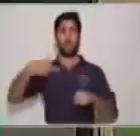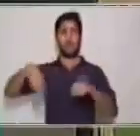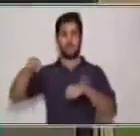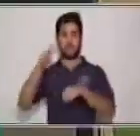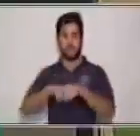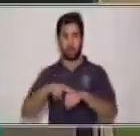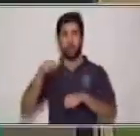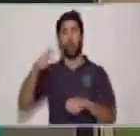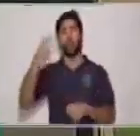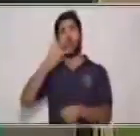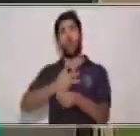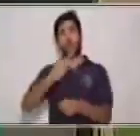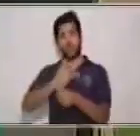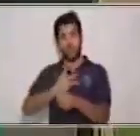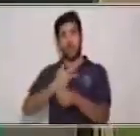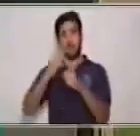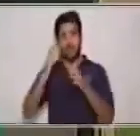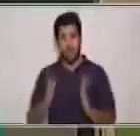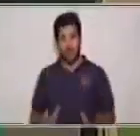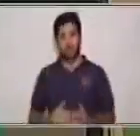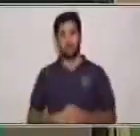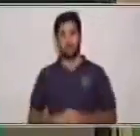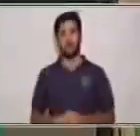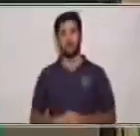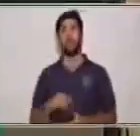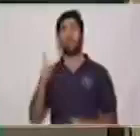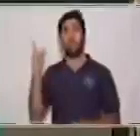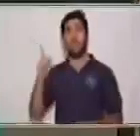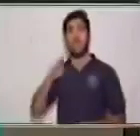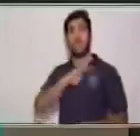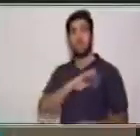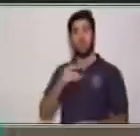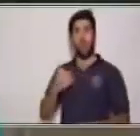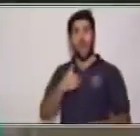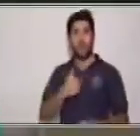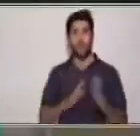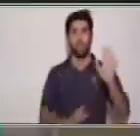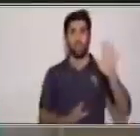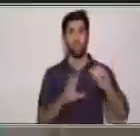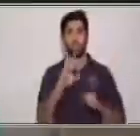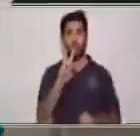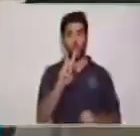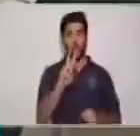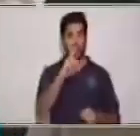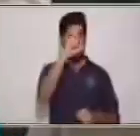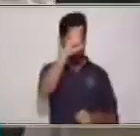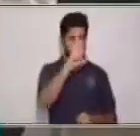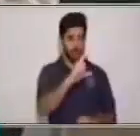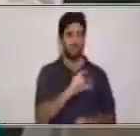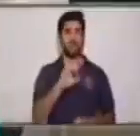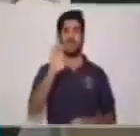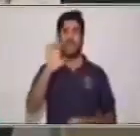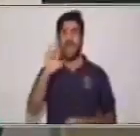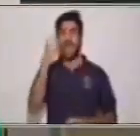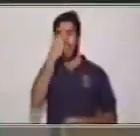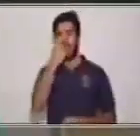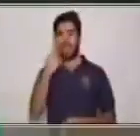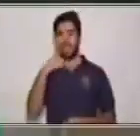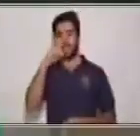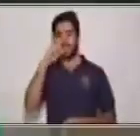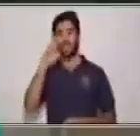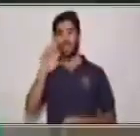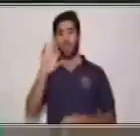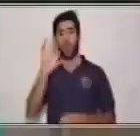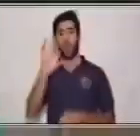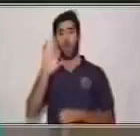das cuenta, nuestro himno nacional está formado por 2 estrofas. Y cuando tiene una estrofa que tiene una